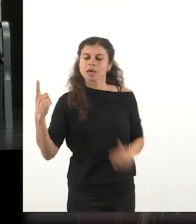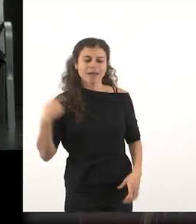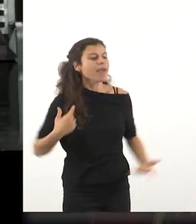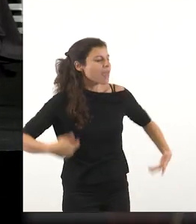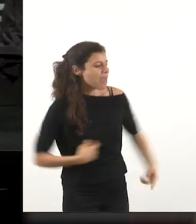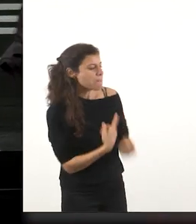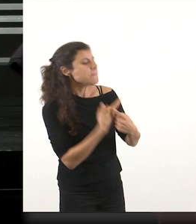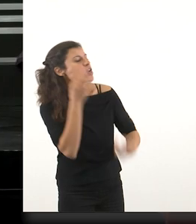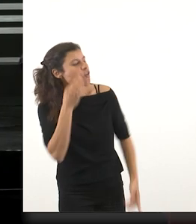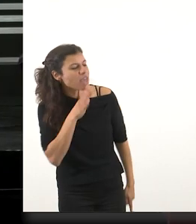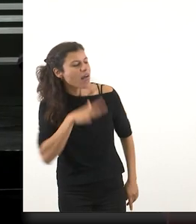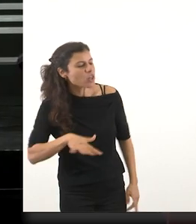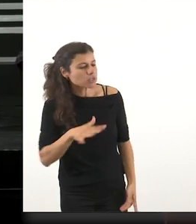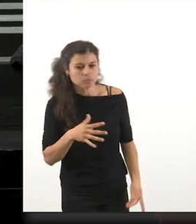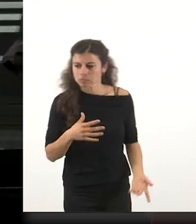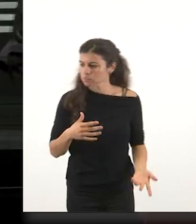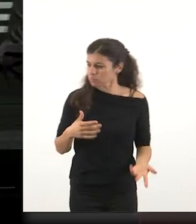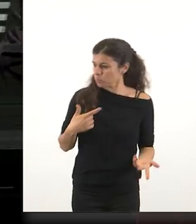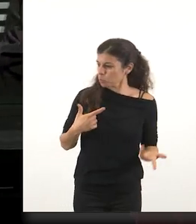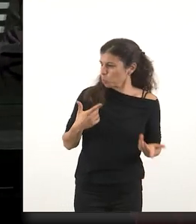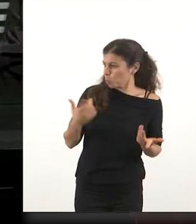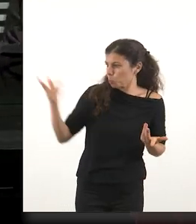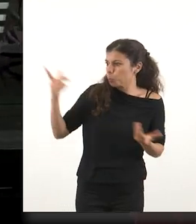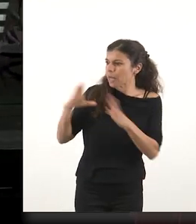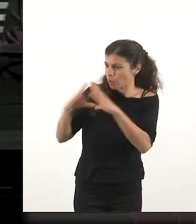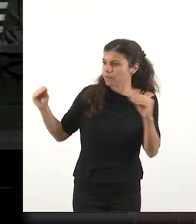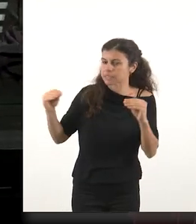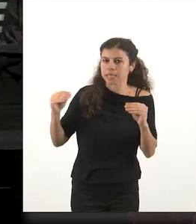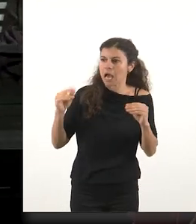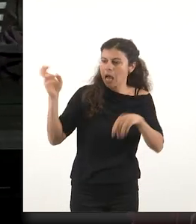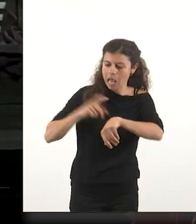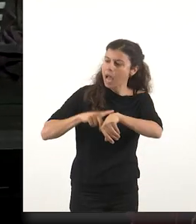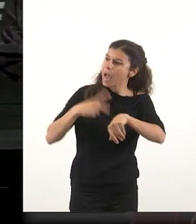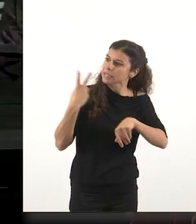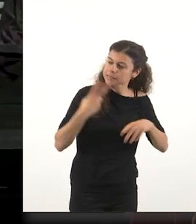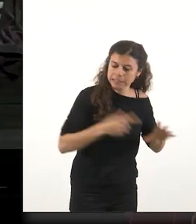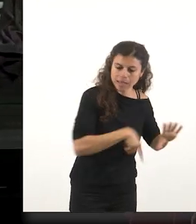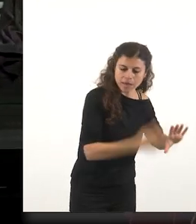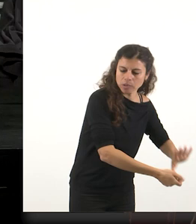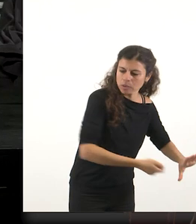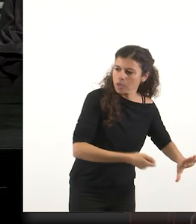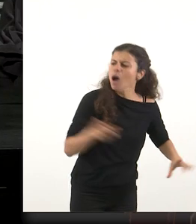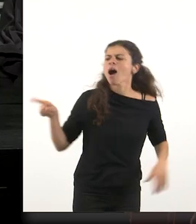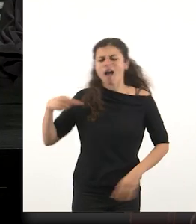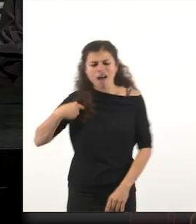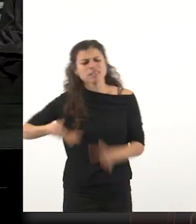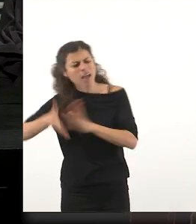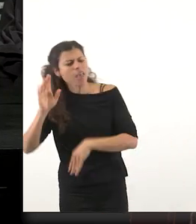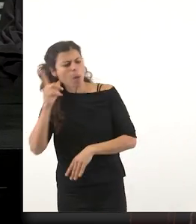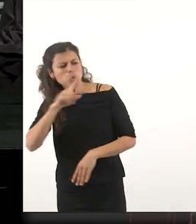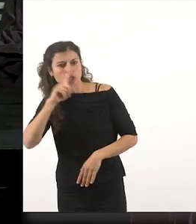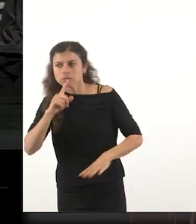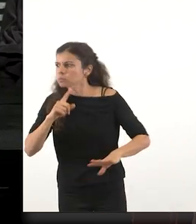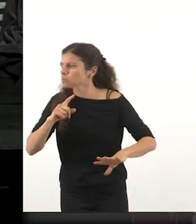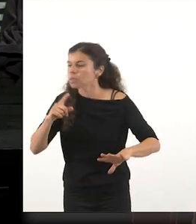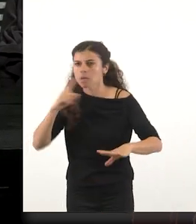acuerdo sacar un pantano de la ladora y digo, tío, ¿tu novia? En la universidad, viene como a las 7. Esa está por ahí puteando. Cuando dijo puteando, escuché